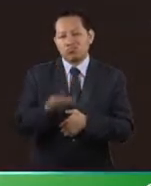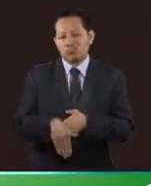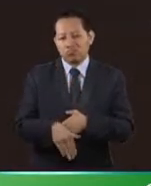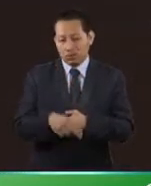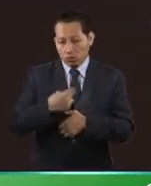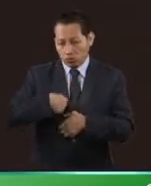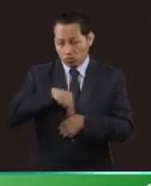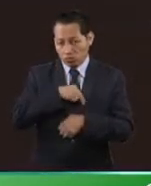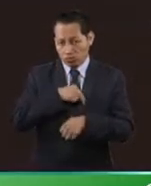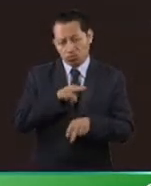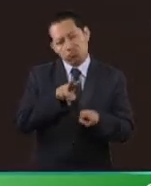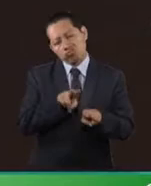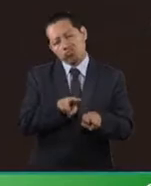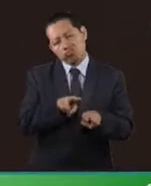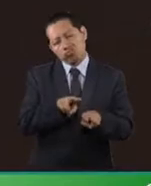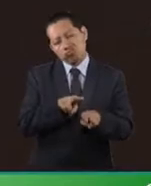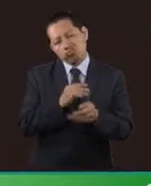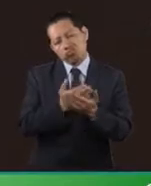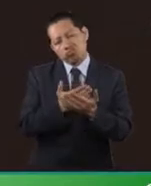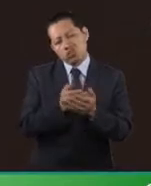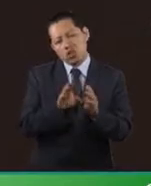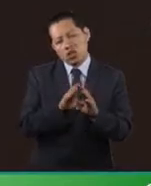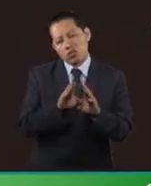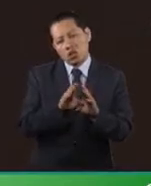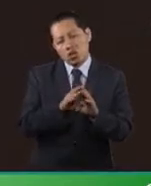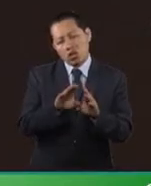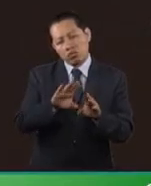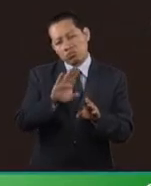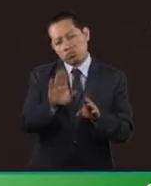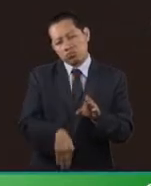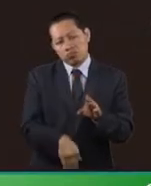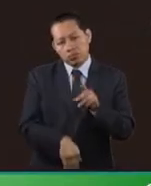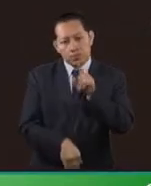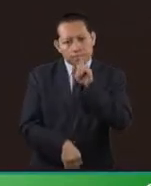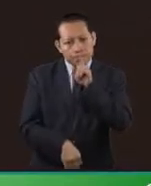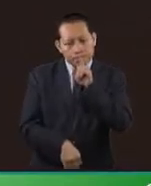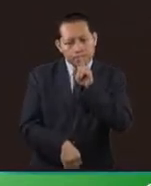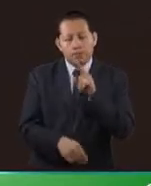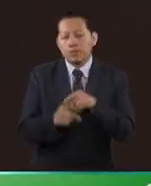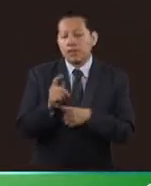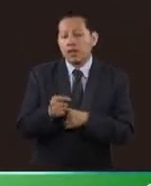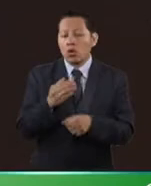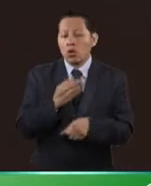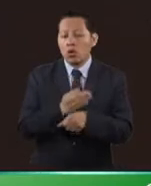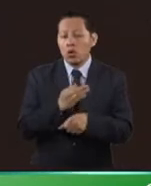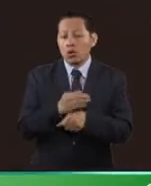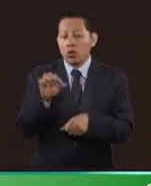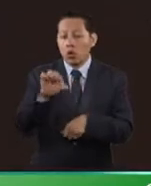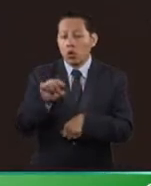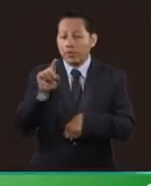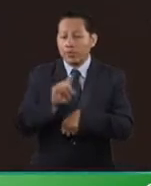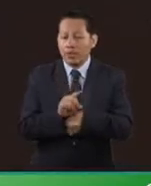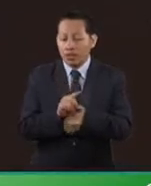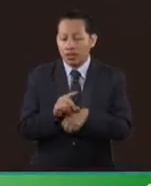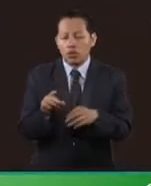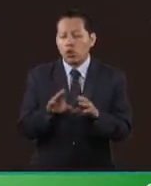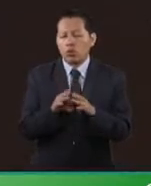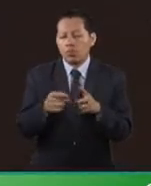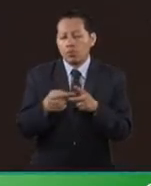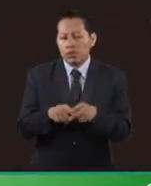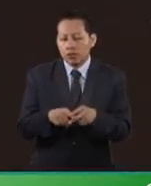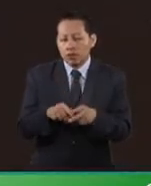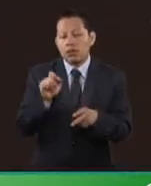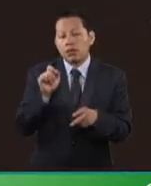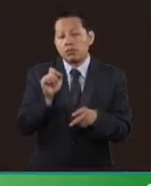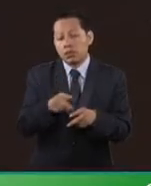vamos a quedar viendo comoo aniquilan a nazar esto que estamos viendo el día de hoy inició Precisamente en ese